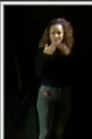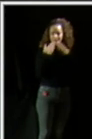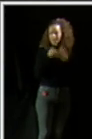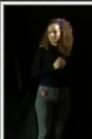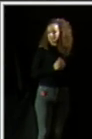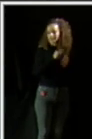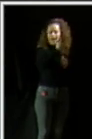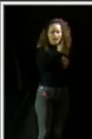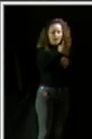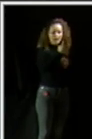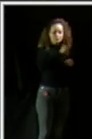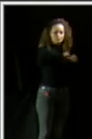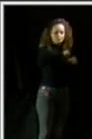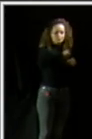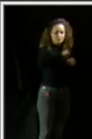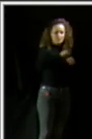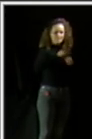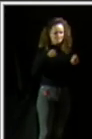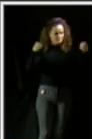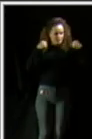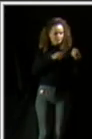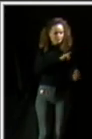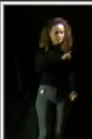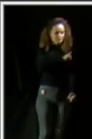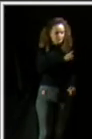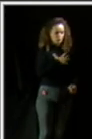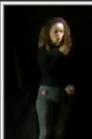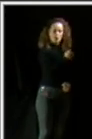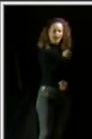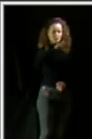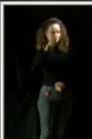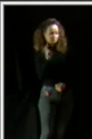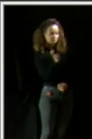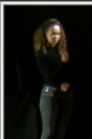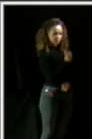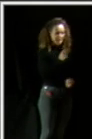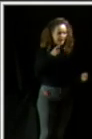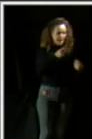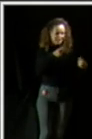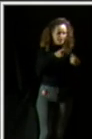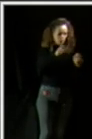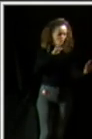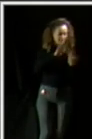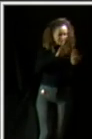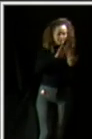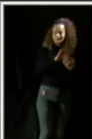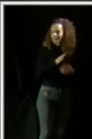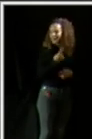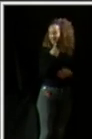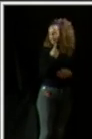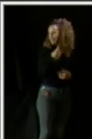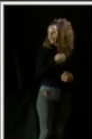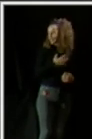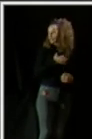hay muchos tipos de valentía hay que tener un gran coraje para ponerte a nuestros enemigos pero hacen falta más o el